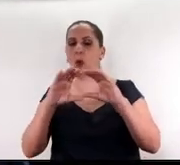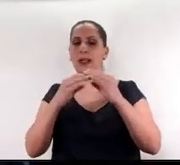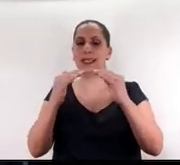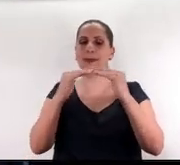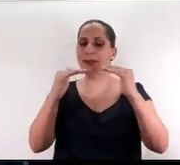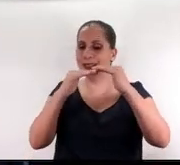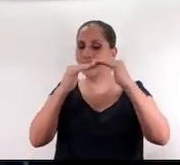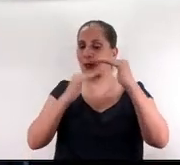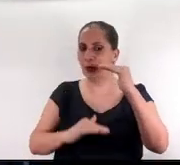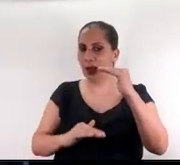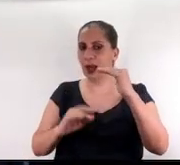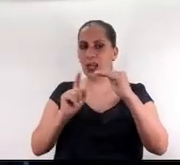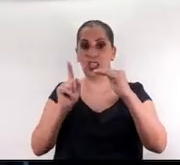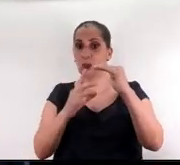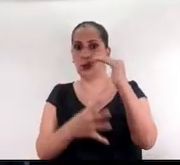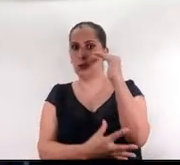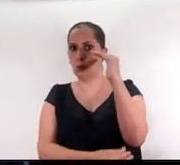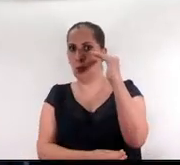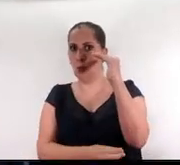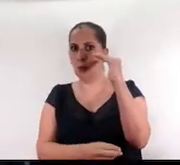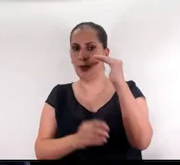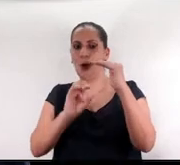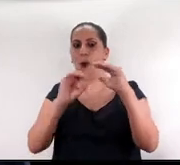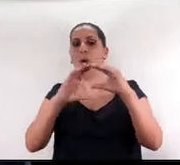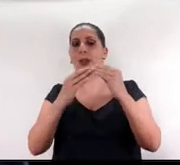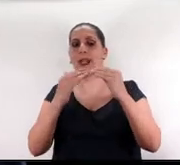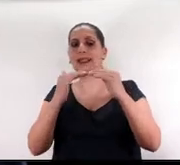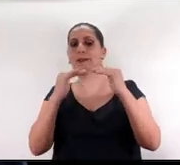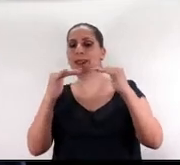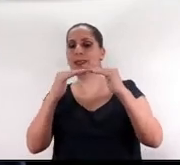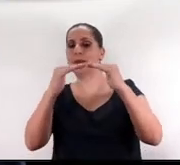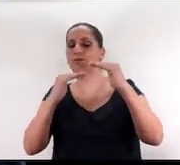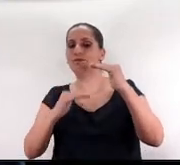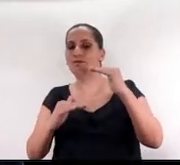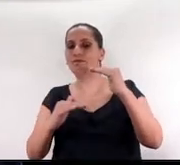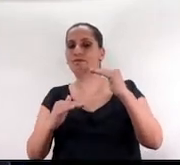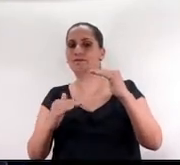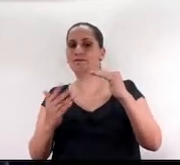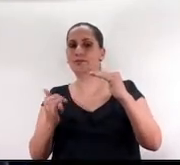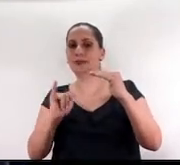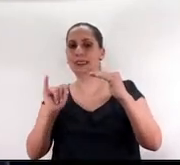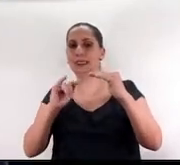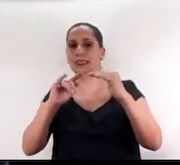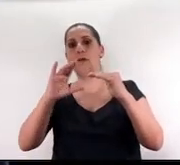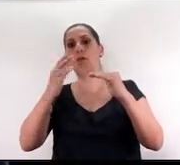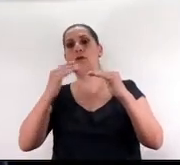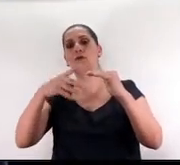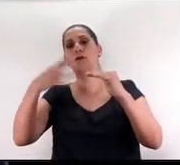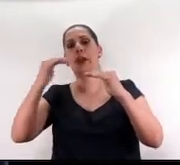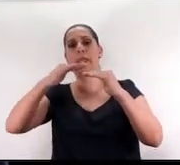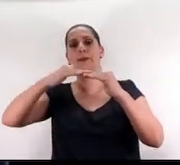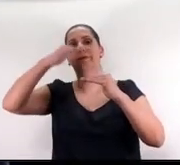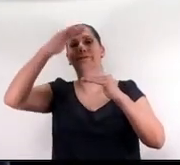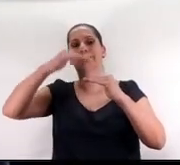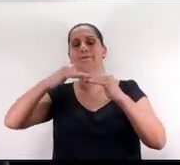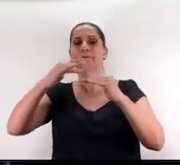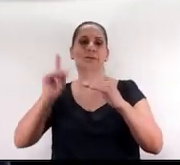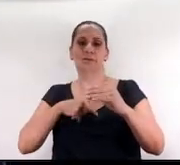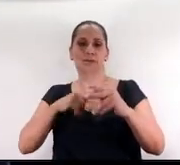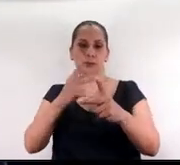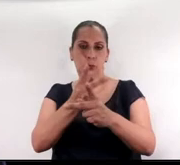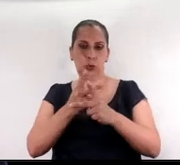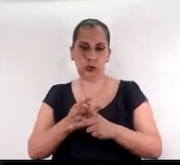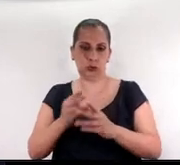no es pobre o esa clase media baja que está fuera del sistema de protección de